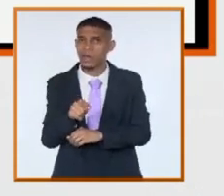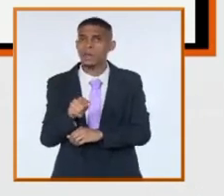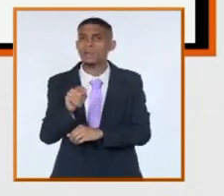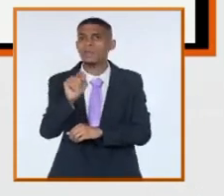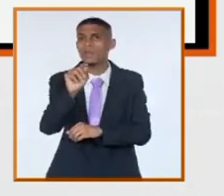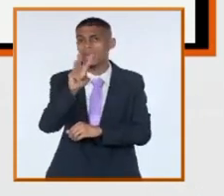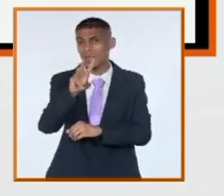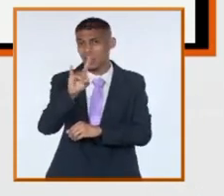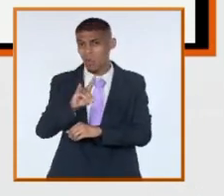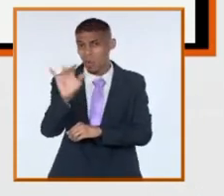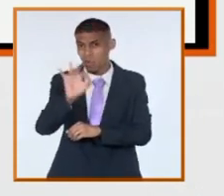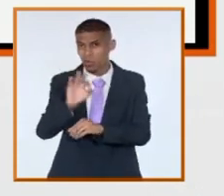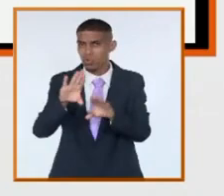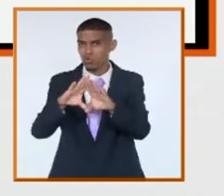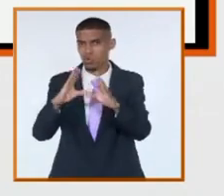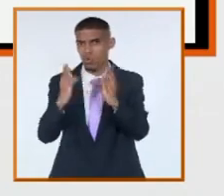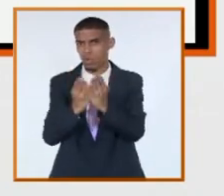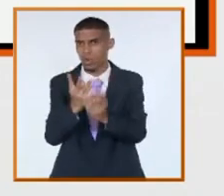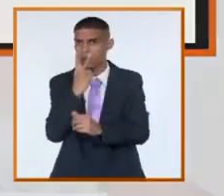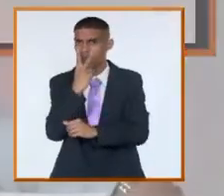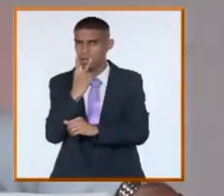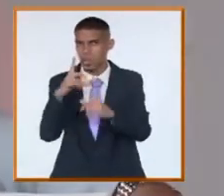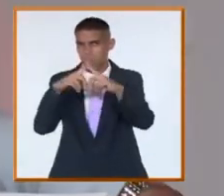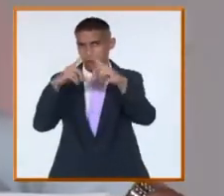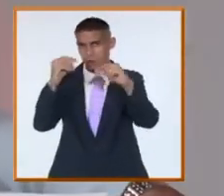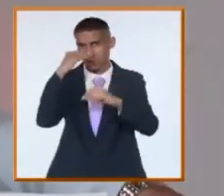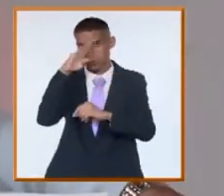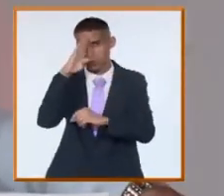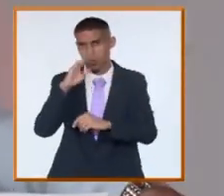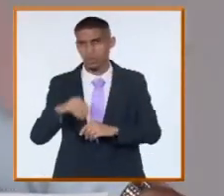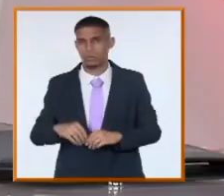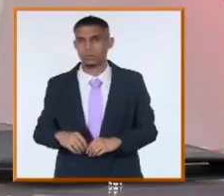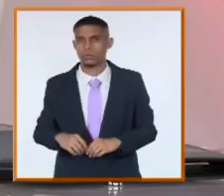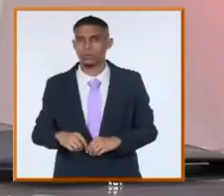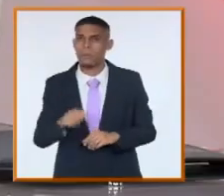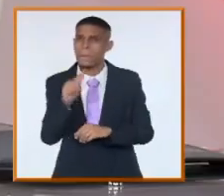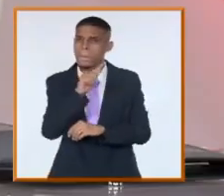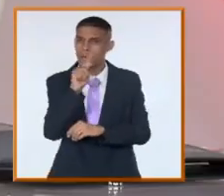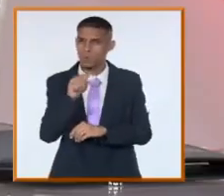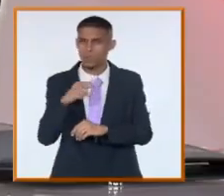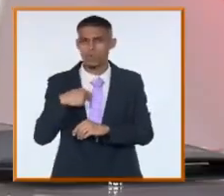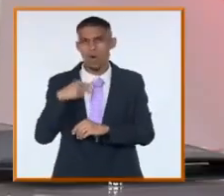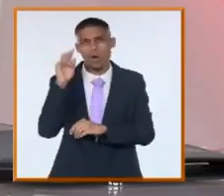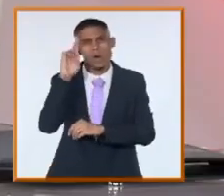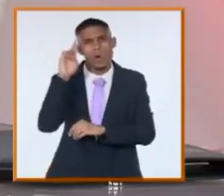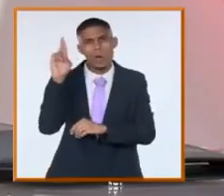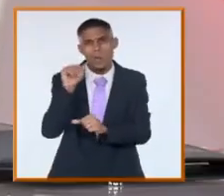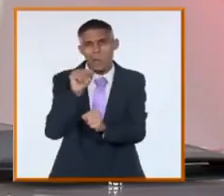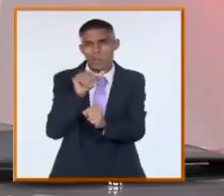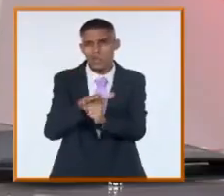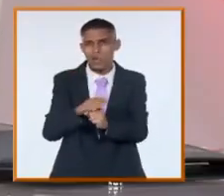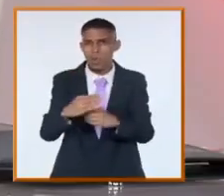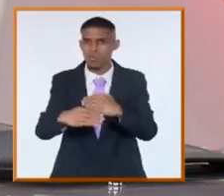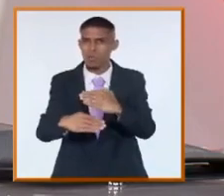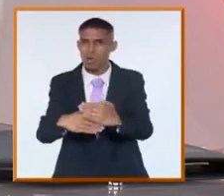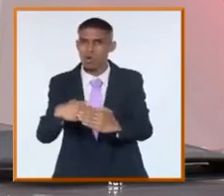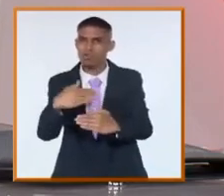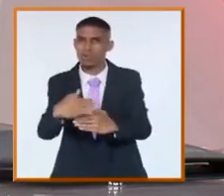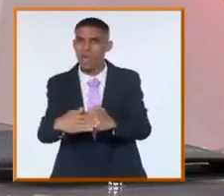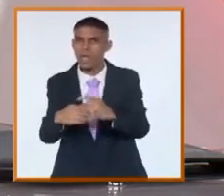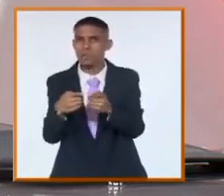39% del total que tiene que tiene el país ya ha logrado articularse ministro Recuerdo cuando empezó todo este proceso que había